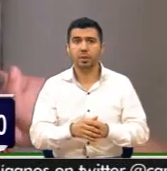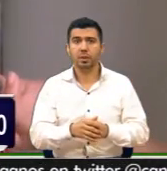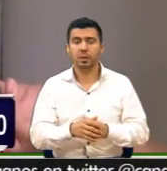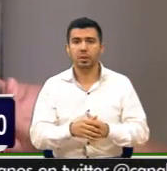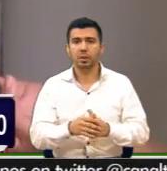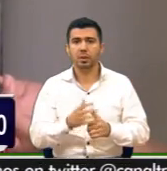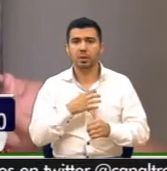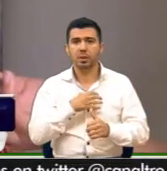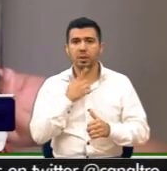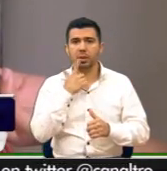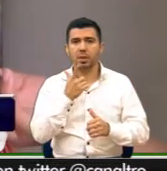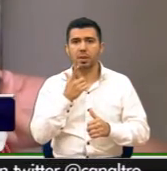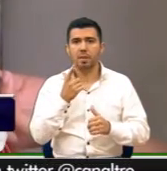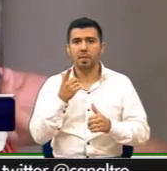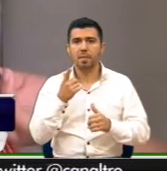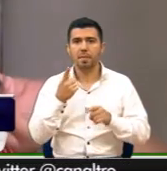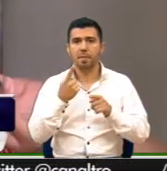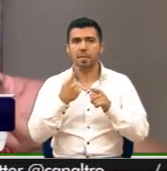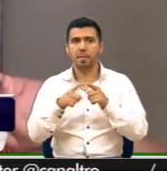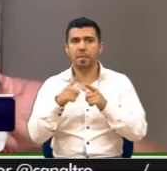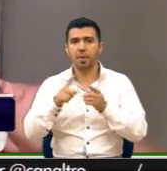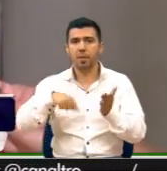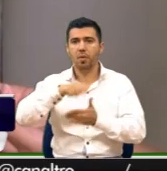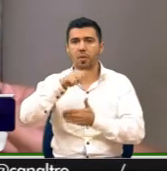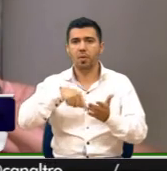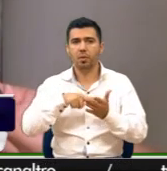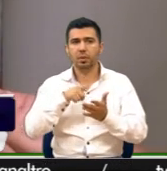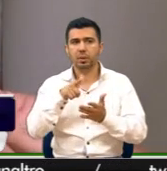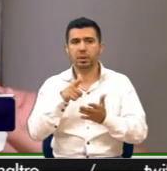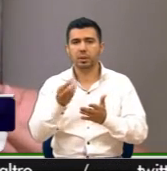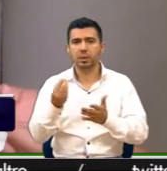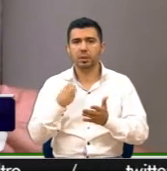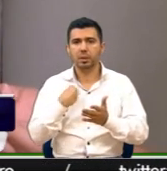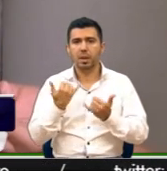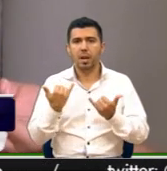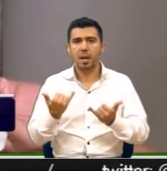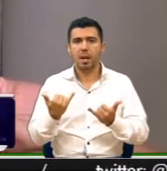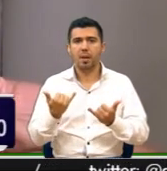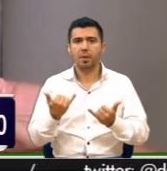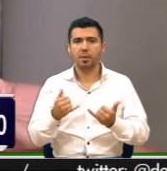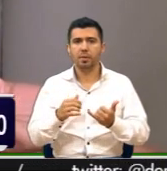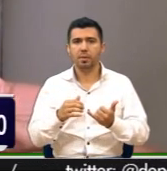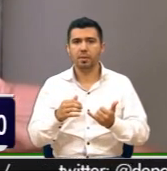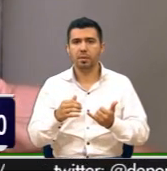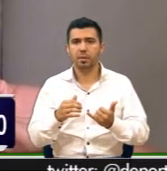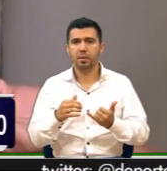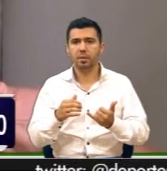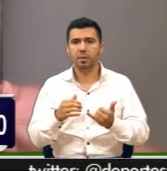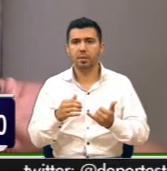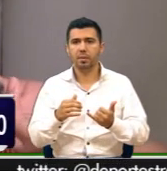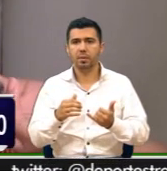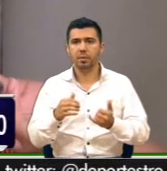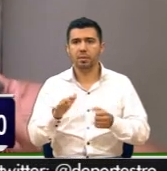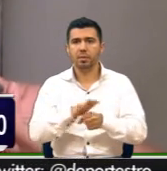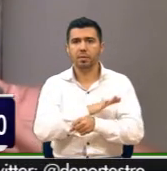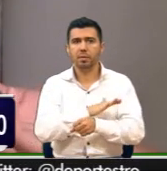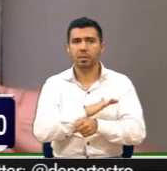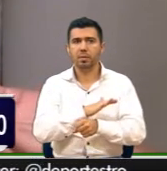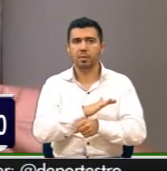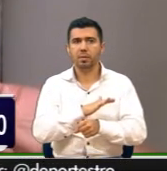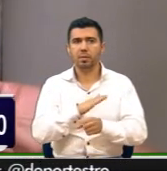verbales de varios contratistas donde dicen que les dan ahora un formato para llenar, para recibir